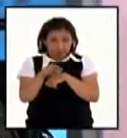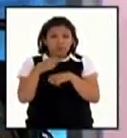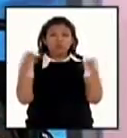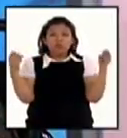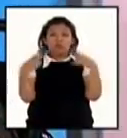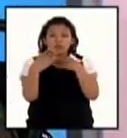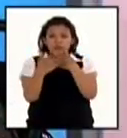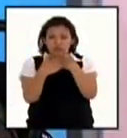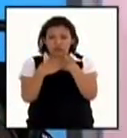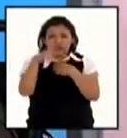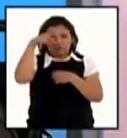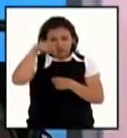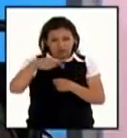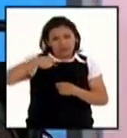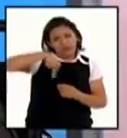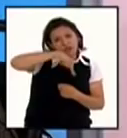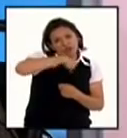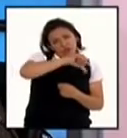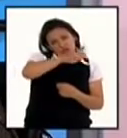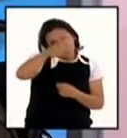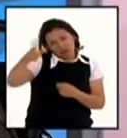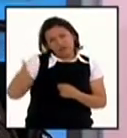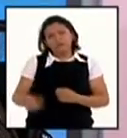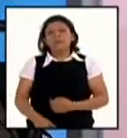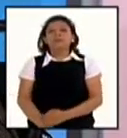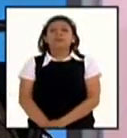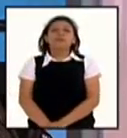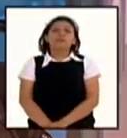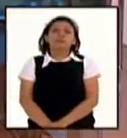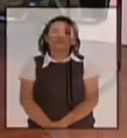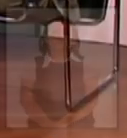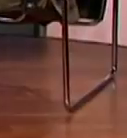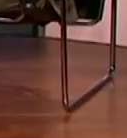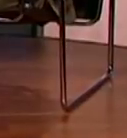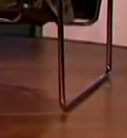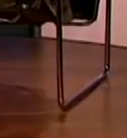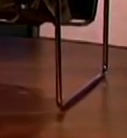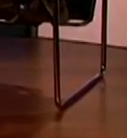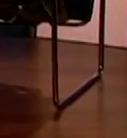la próxima ocasión aquí en Nosotros los Otros.